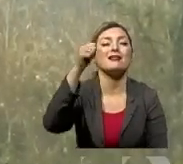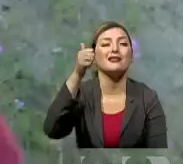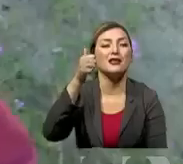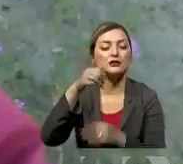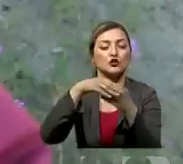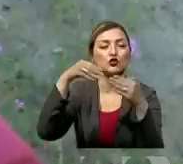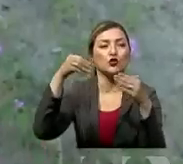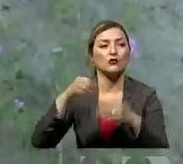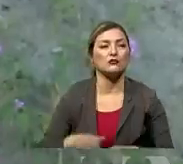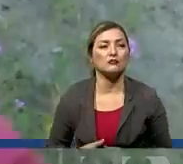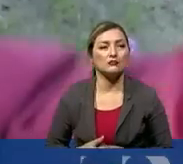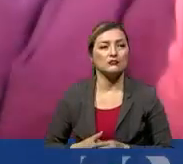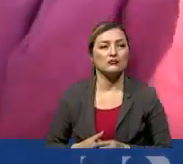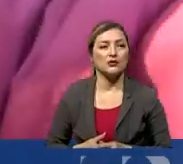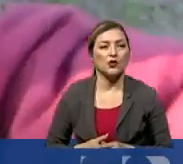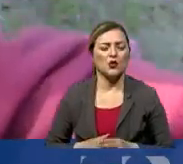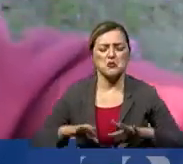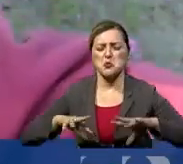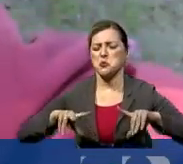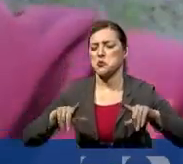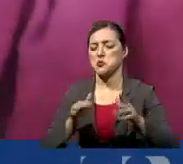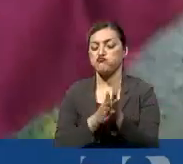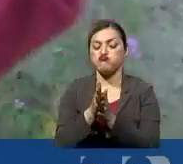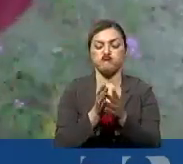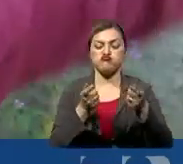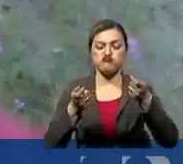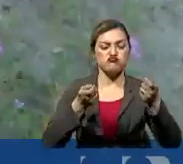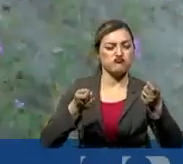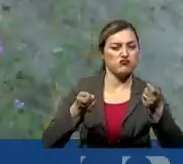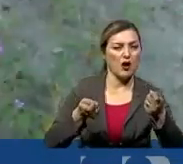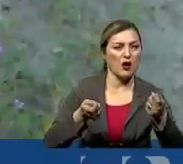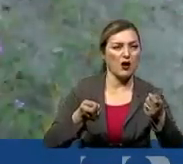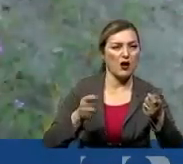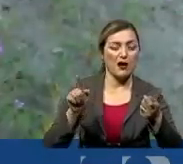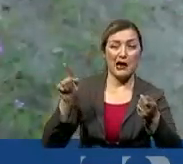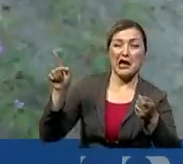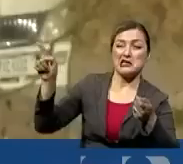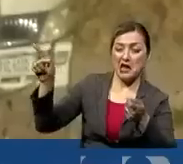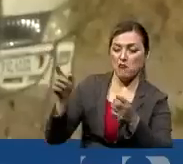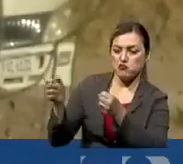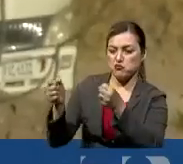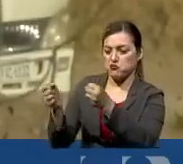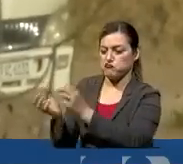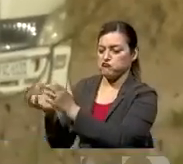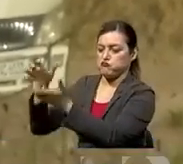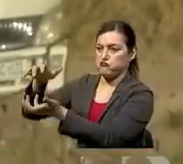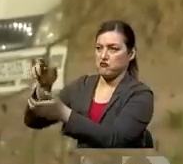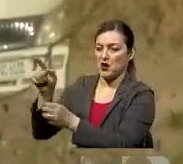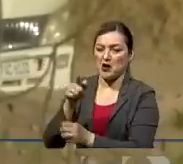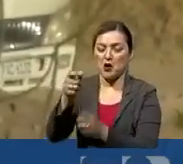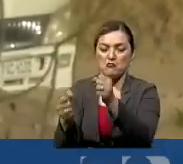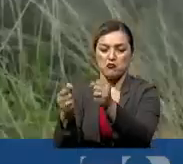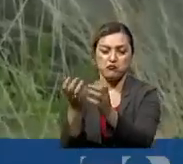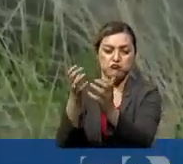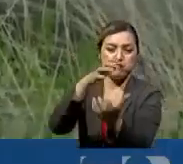volqueta. Especie de mafia, sí. Y no solo en este puesto, hay puestos más de arriba, hay puestos más de abajo. Algunos moradores han preferido